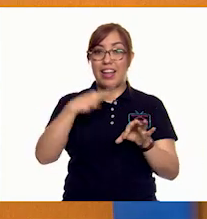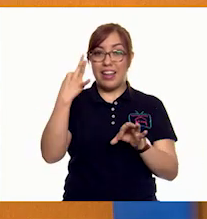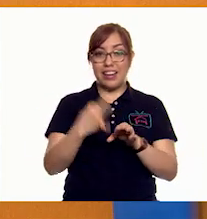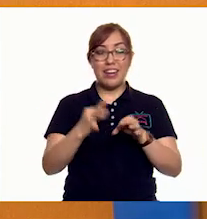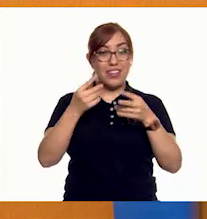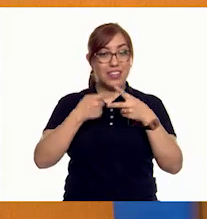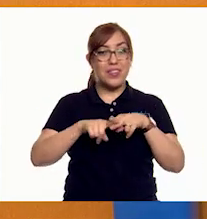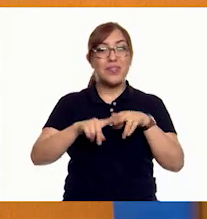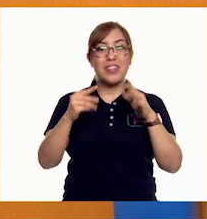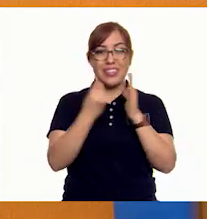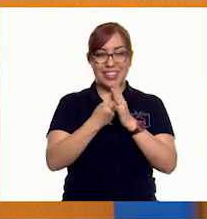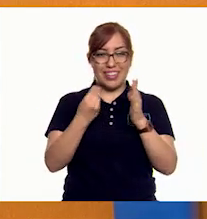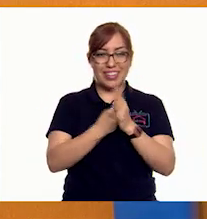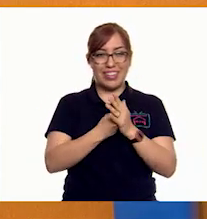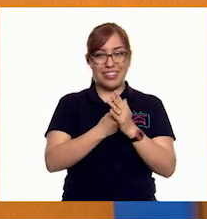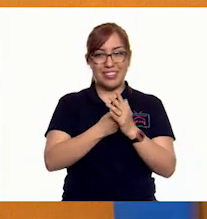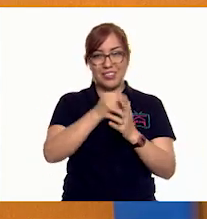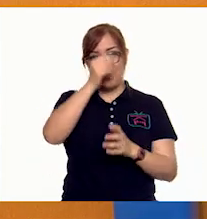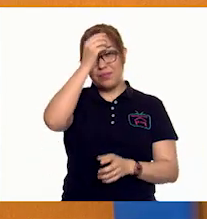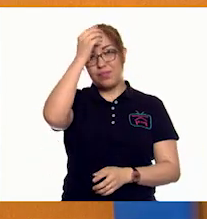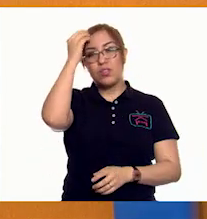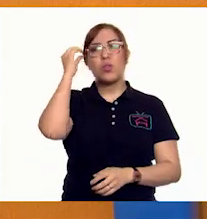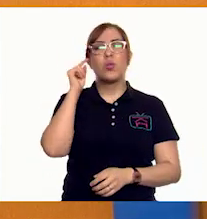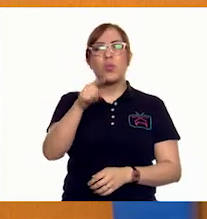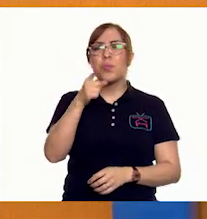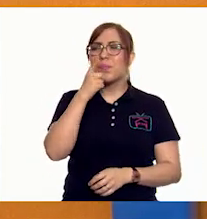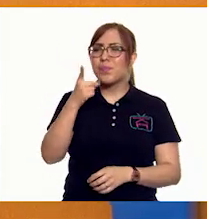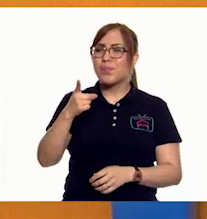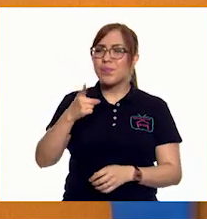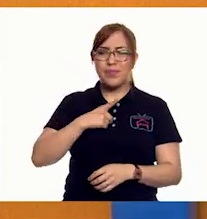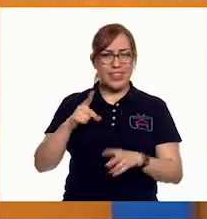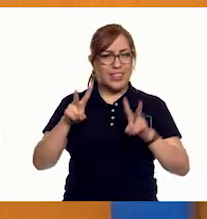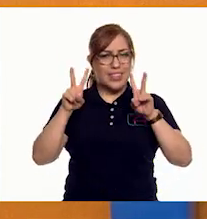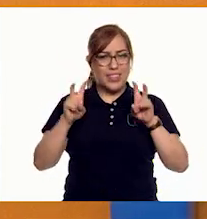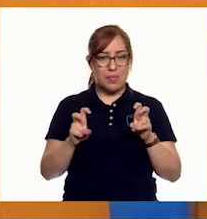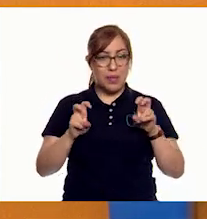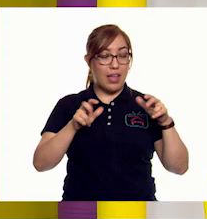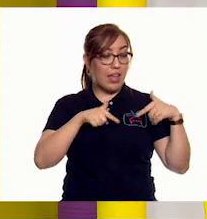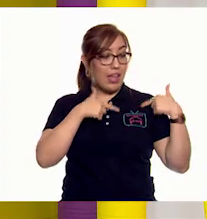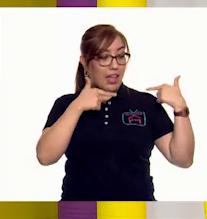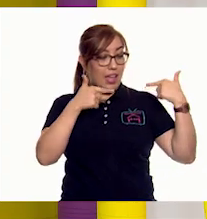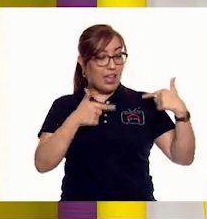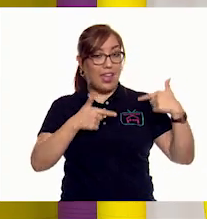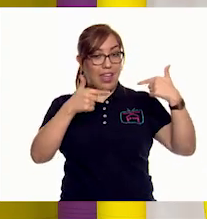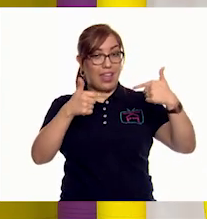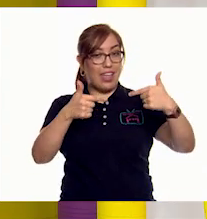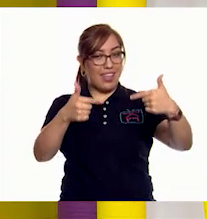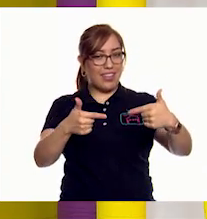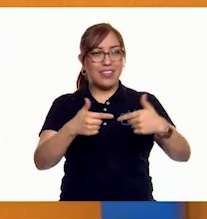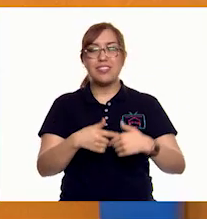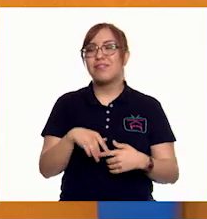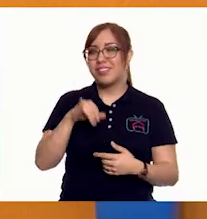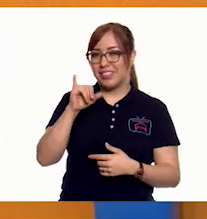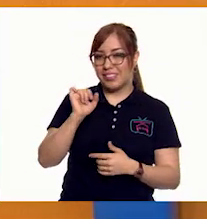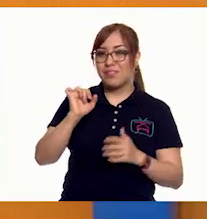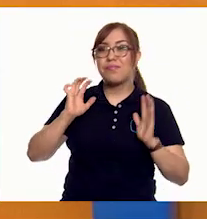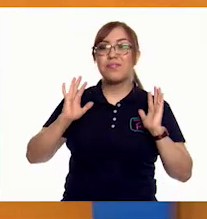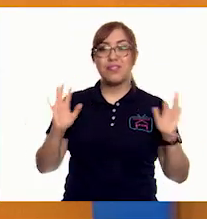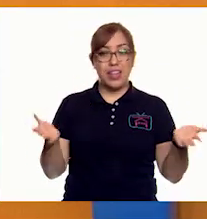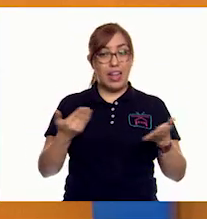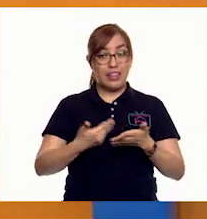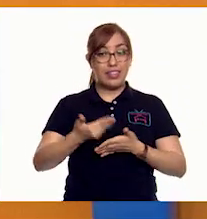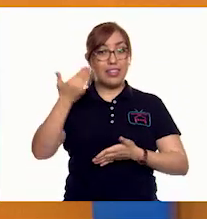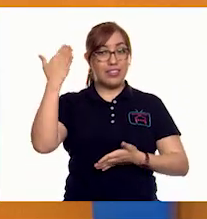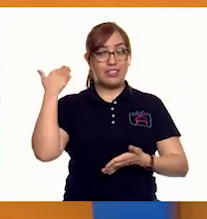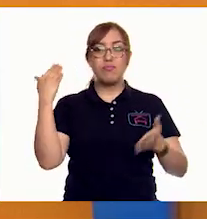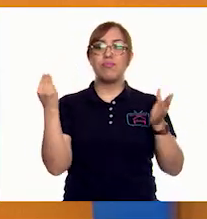sesión del día de hoy. Ya están listos. Dijiste que el tema es de generación en generación. Así es. Bien, hemos platicado en clases anteriores cómo